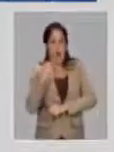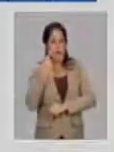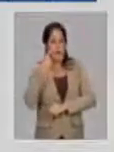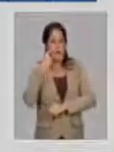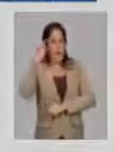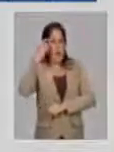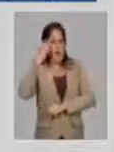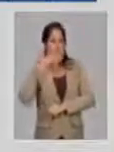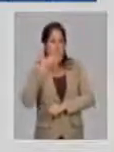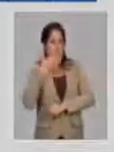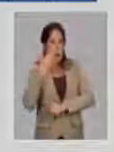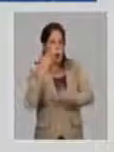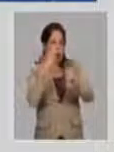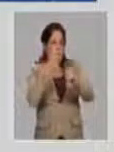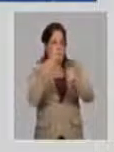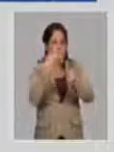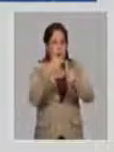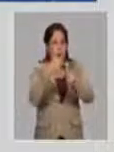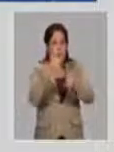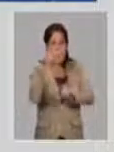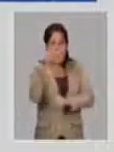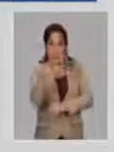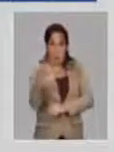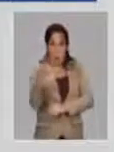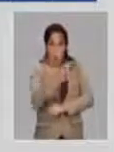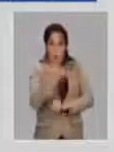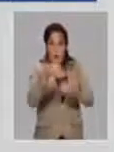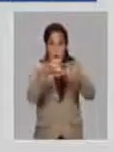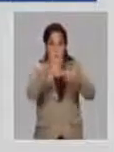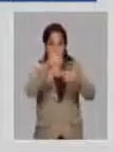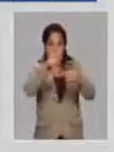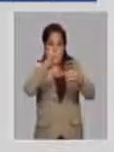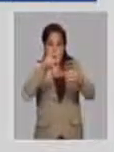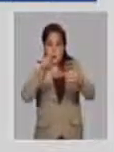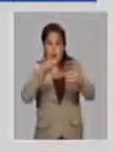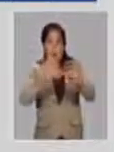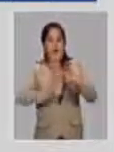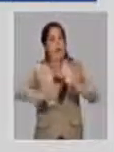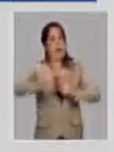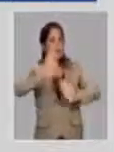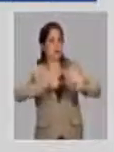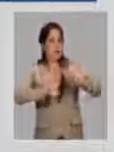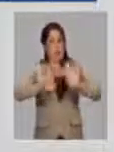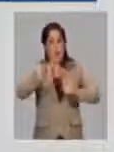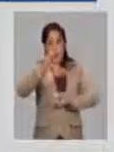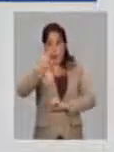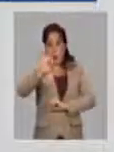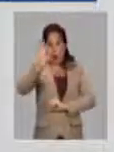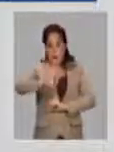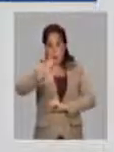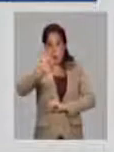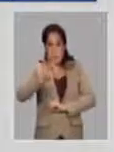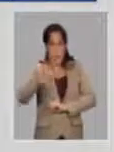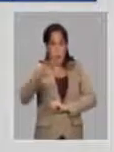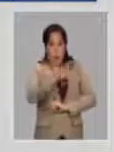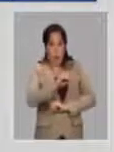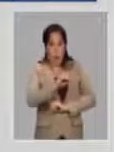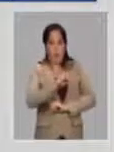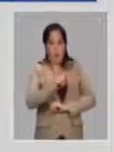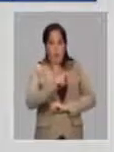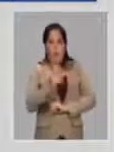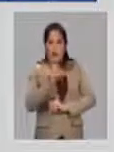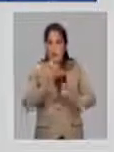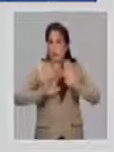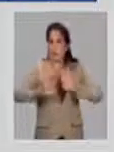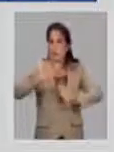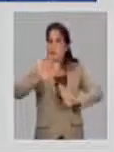explicar. Y fíjense que después de la tercera dosis el 100% de los sujetos son respondedores y el 90% de los sujetos